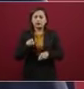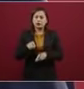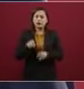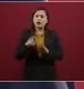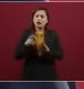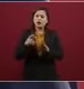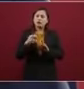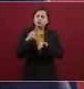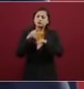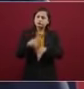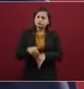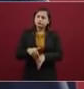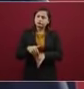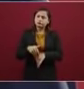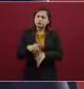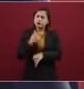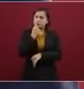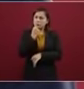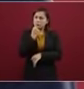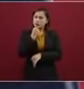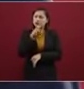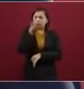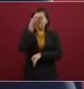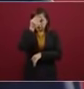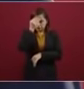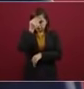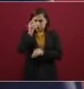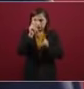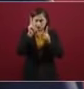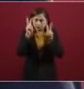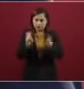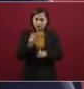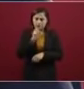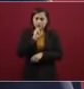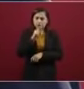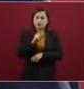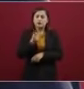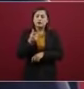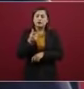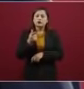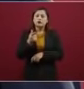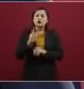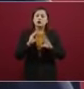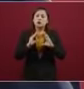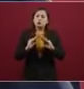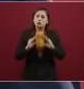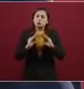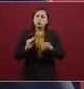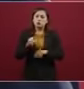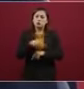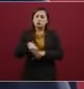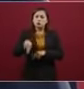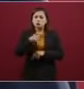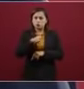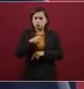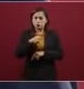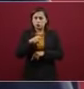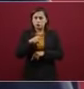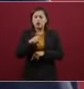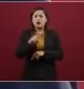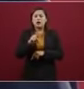facultades policiales, una capacitación policial, sí, una formación, porque la tiene nuestro personal que va a integrar a esta